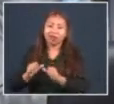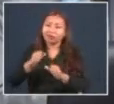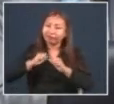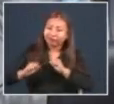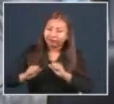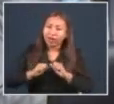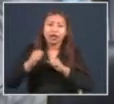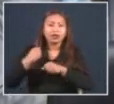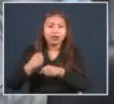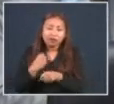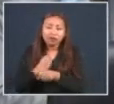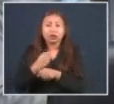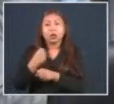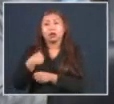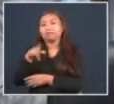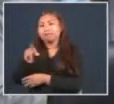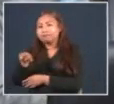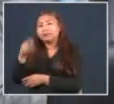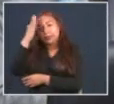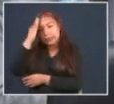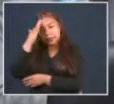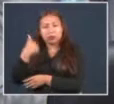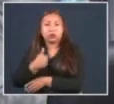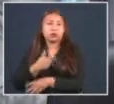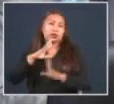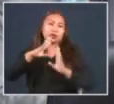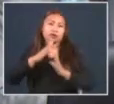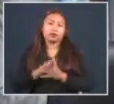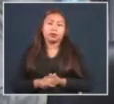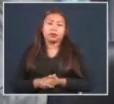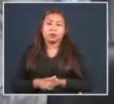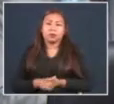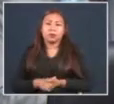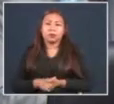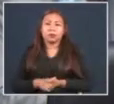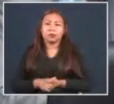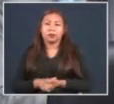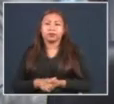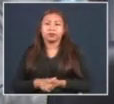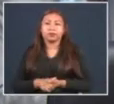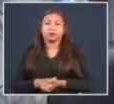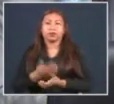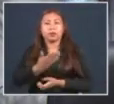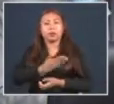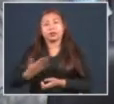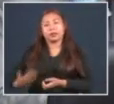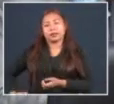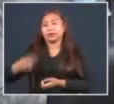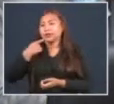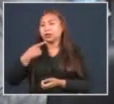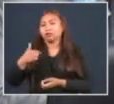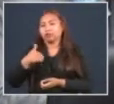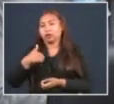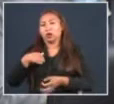la compañera sabe de qué hablamos. Señor presidente, le tengo una mala noticia a los